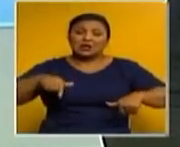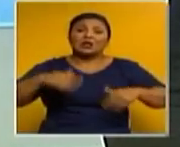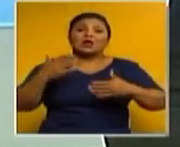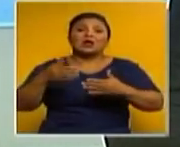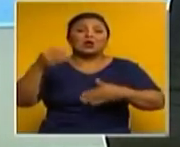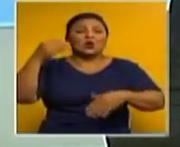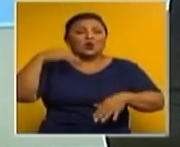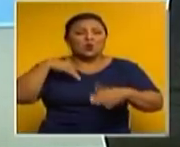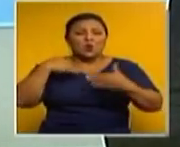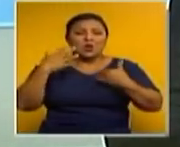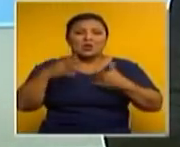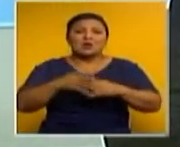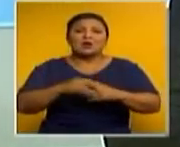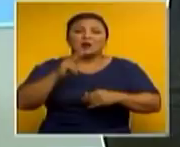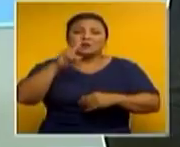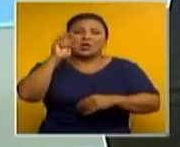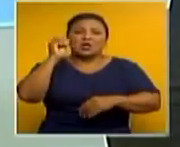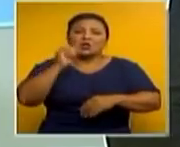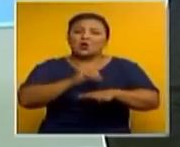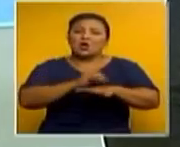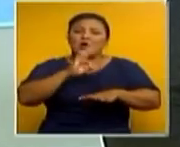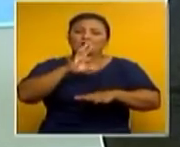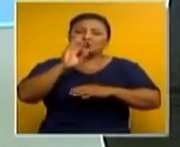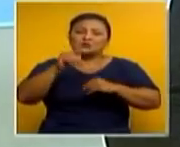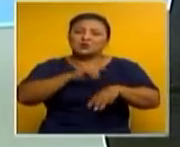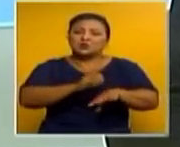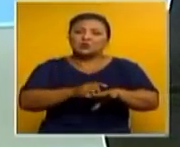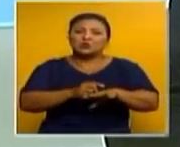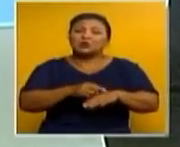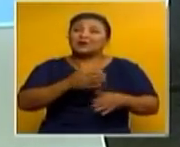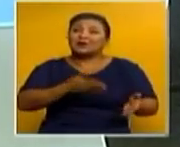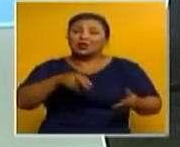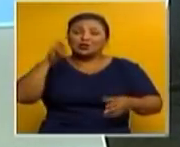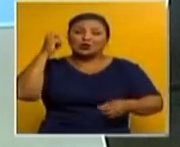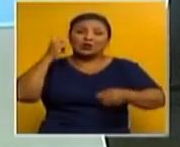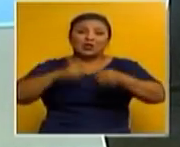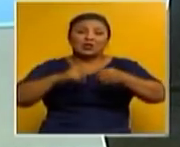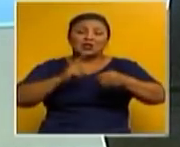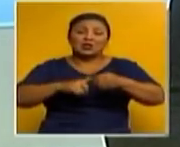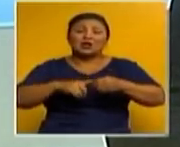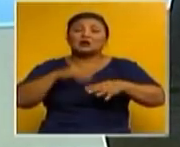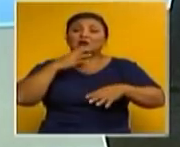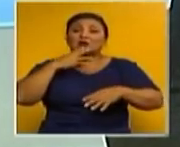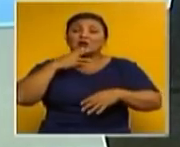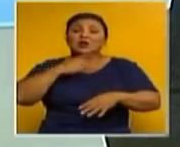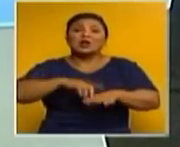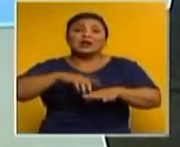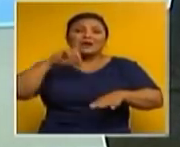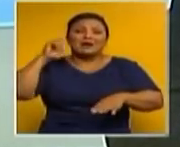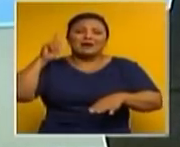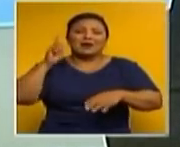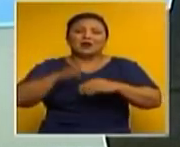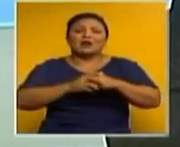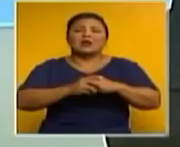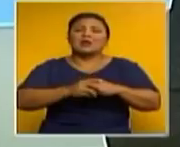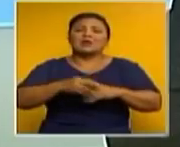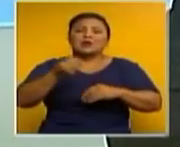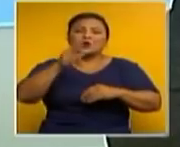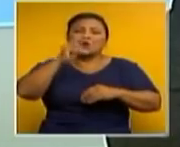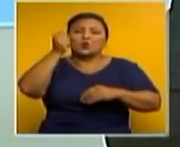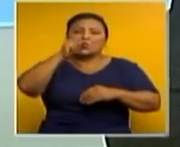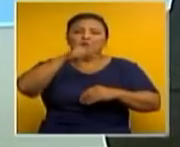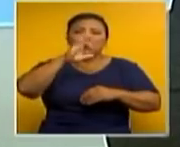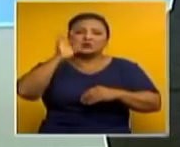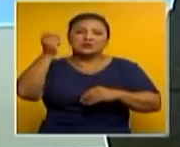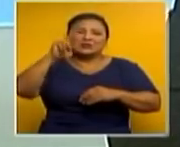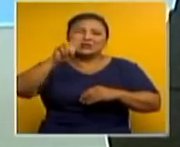Guayaquil. 20 horas con 8 minutos. Nos vamos al norte de Quito. Ahí, Democracia Sí, liderada por Gustavo Larrea y Andrés Valdivieso,